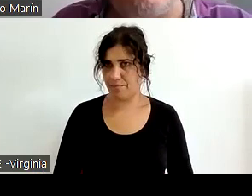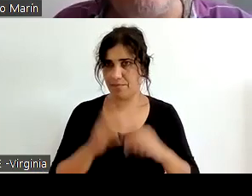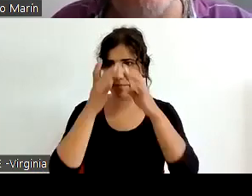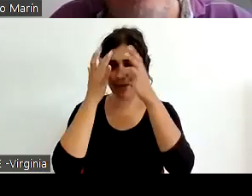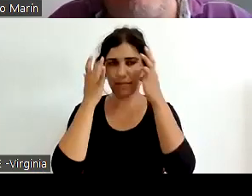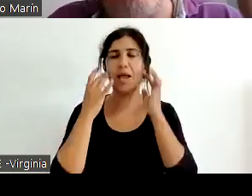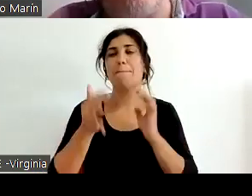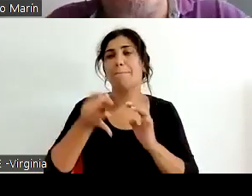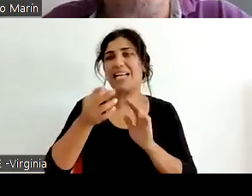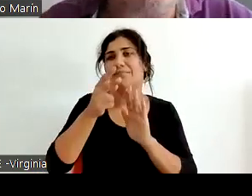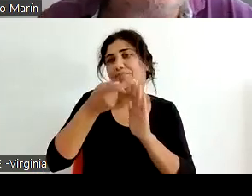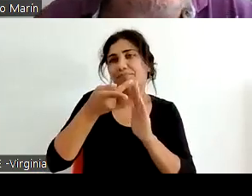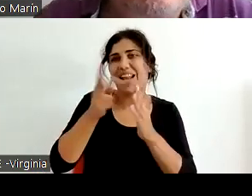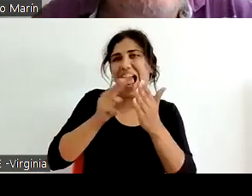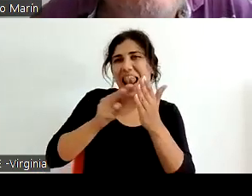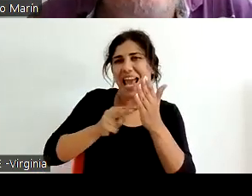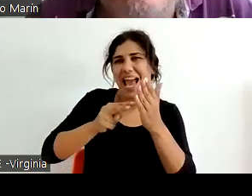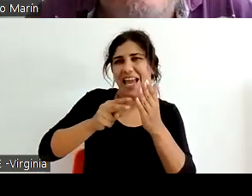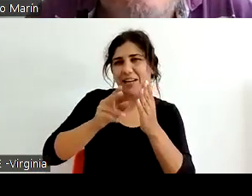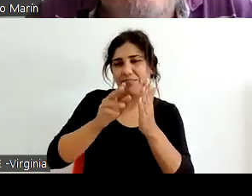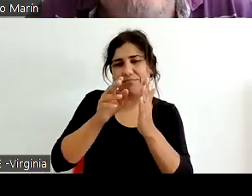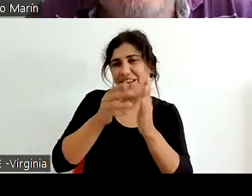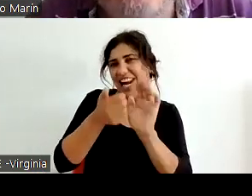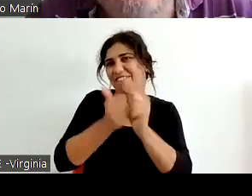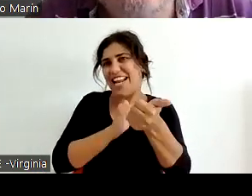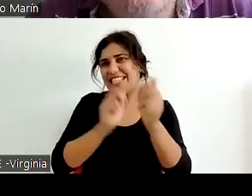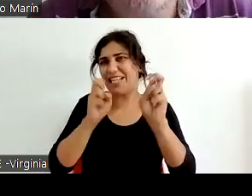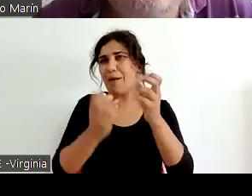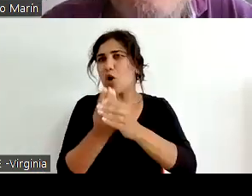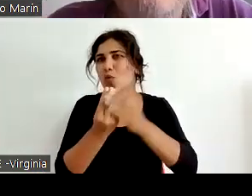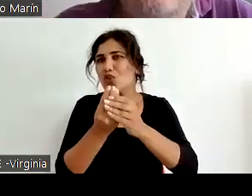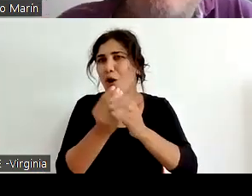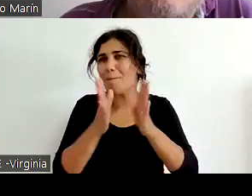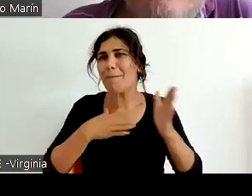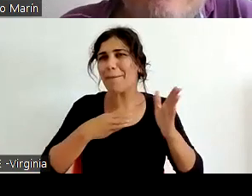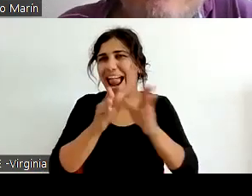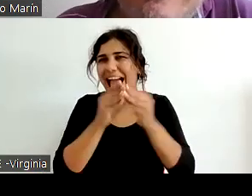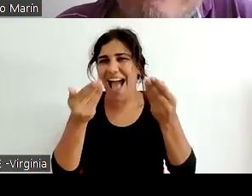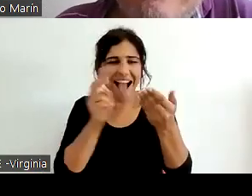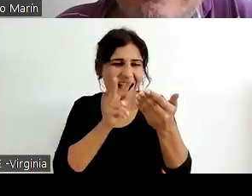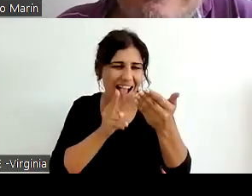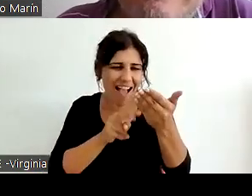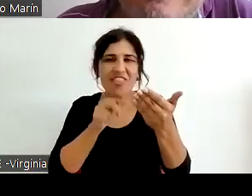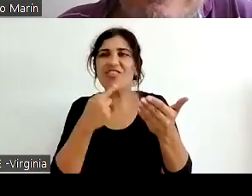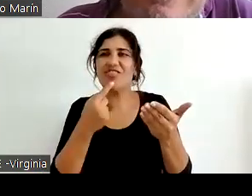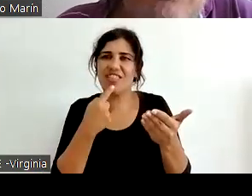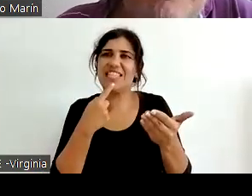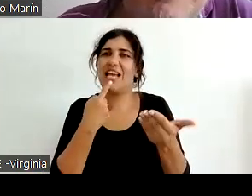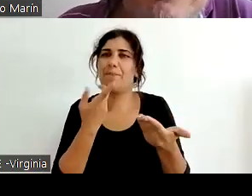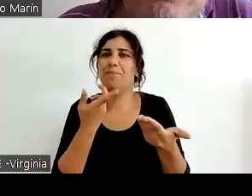prospecto en la referencia del producto, conseguimos estas cantidades